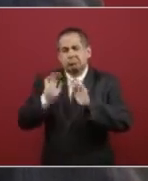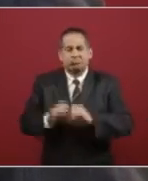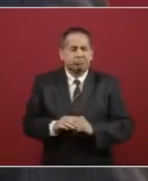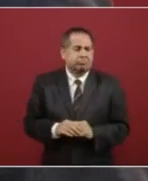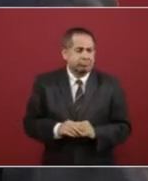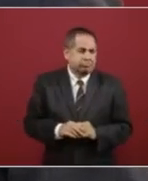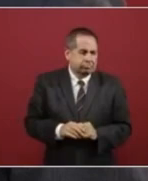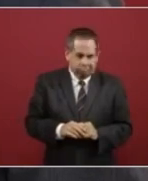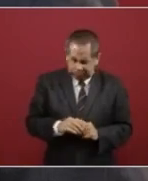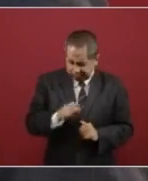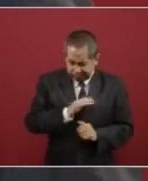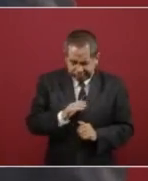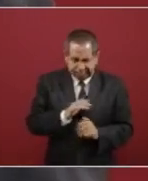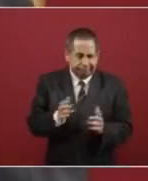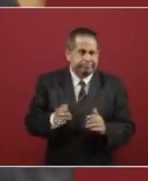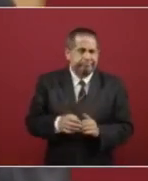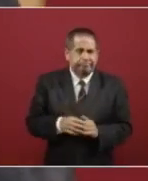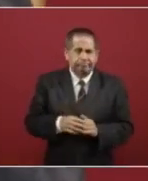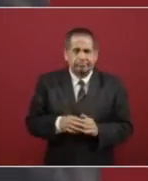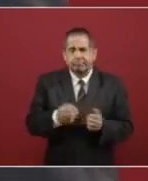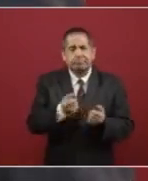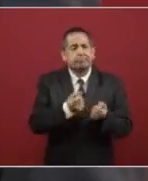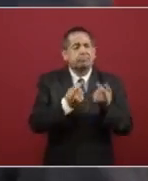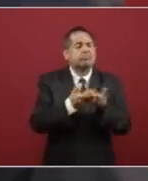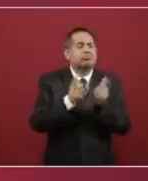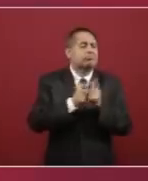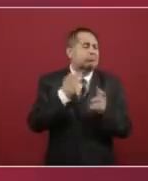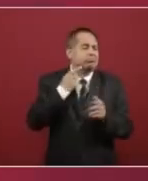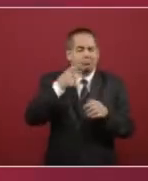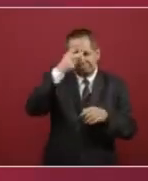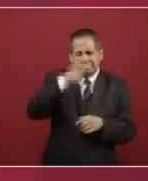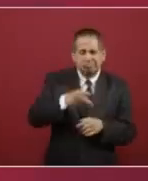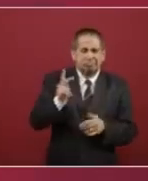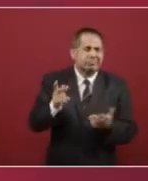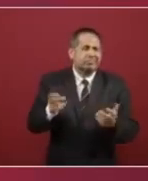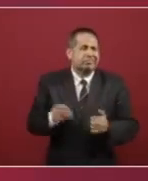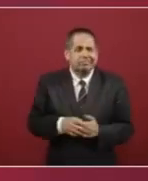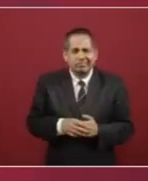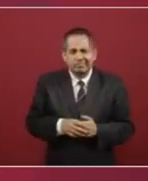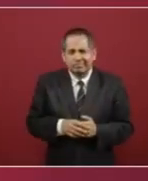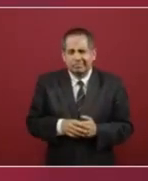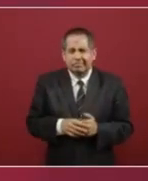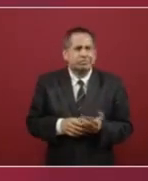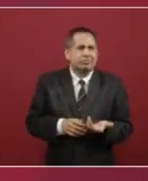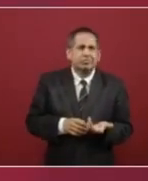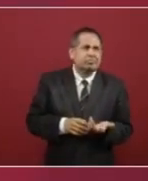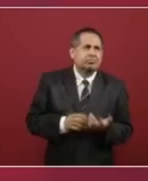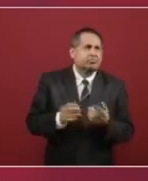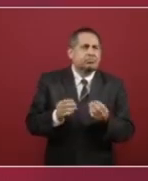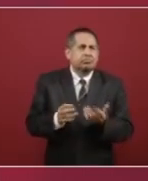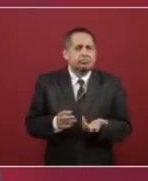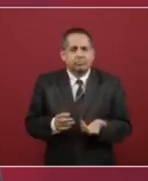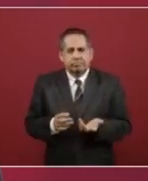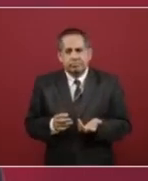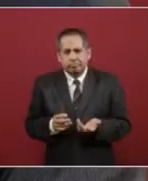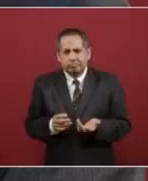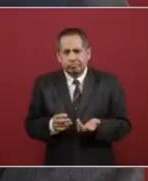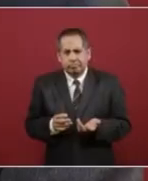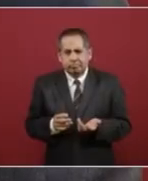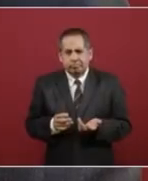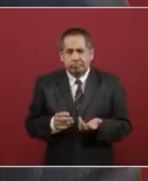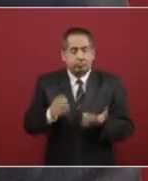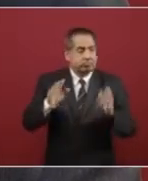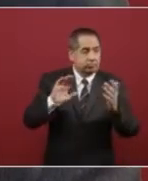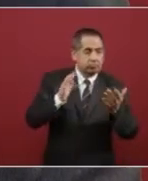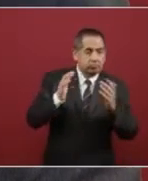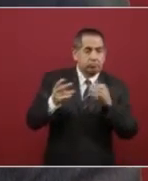Sí hay varios partidos en México, pero no tantos si se compara con